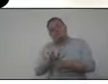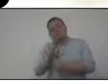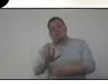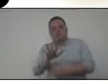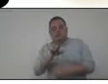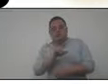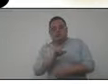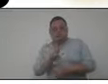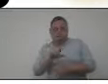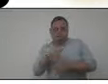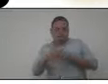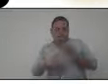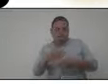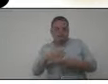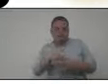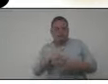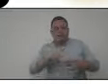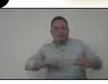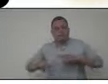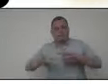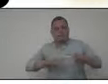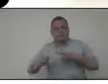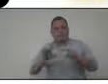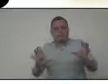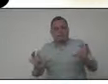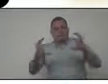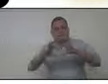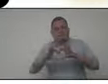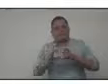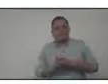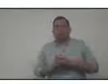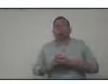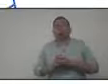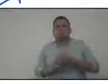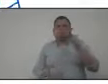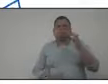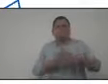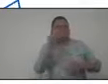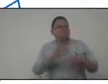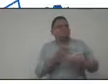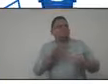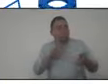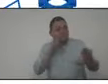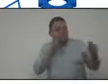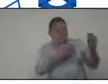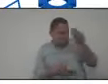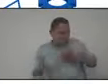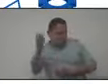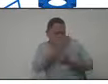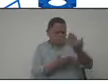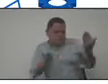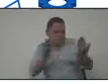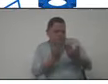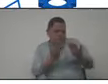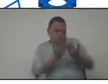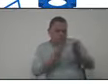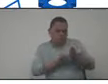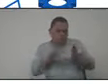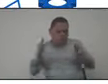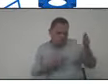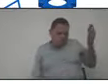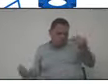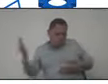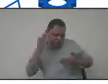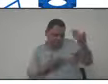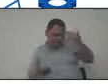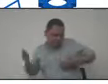trabajado muchísimo sobre eso. Iniciamos un estudio técnico de rediseño institucional, igual con